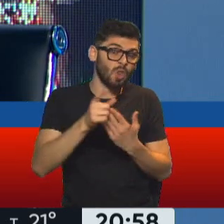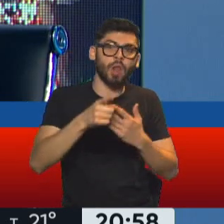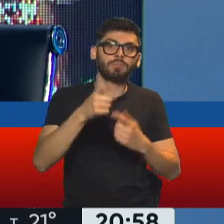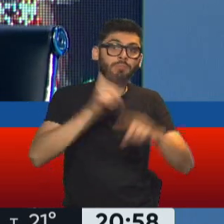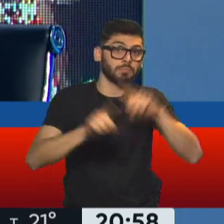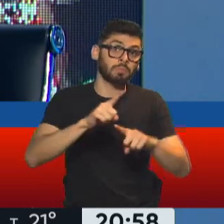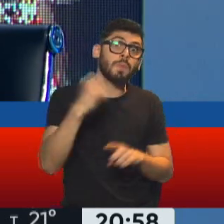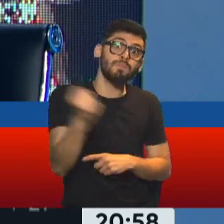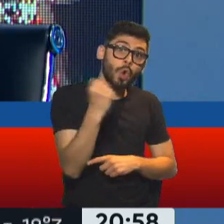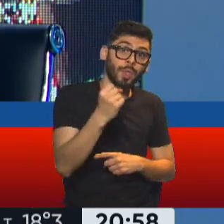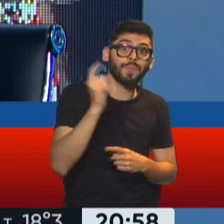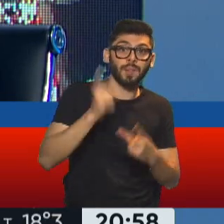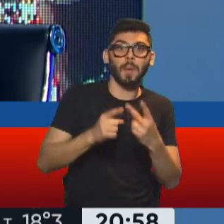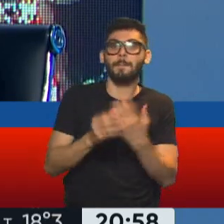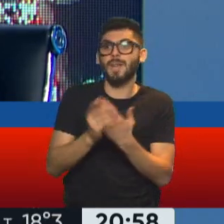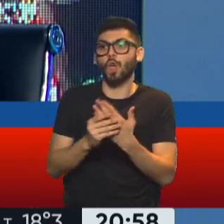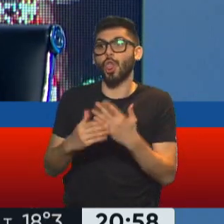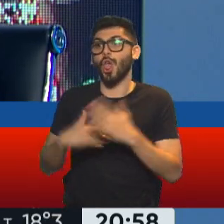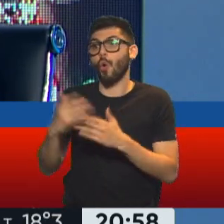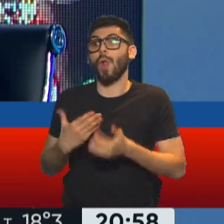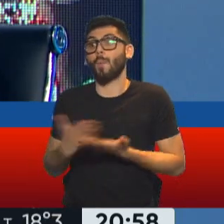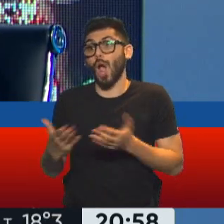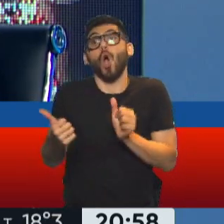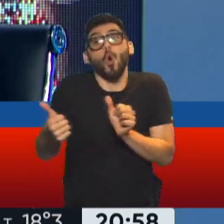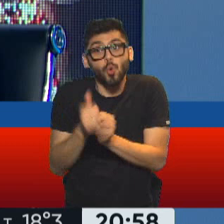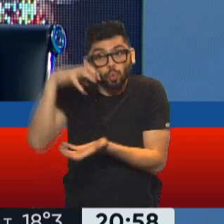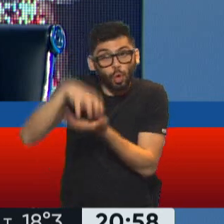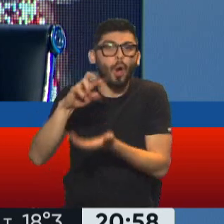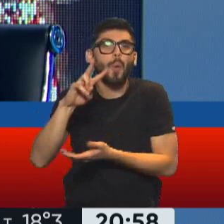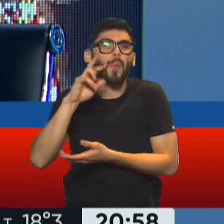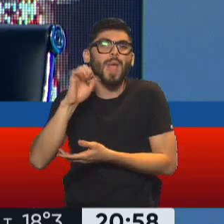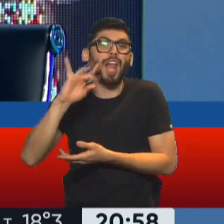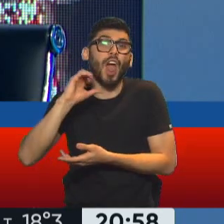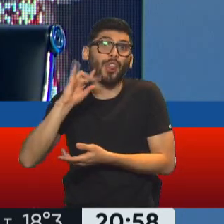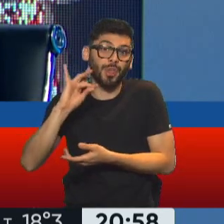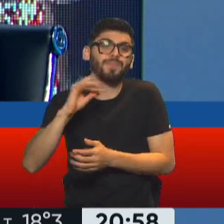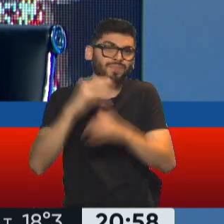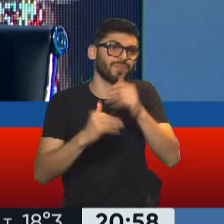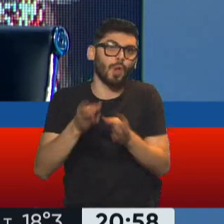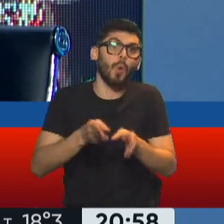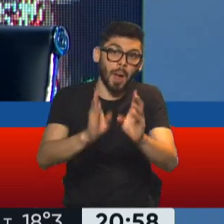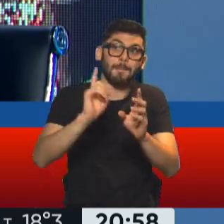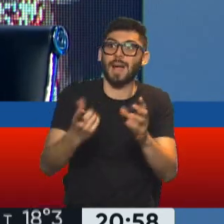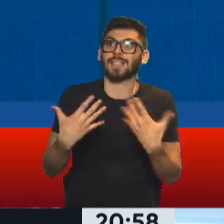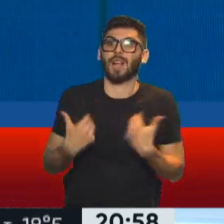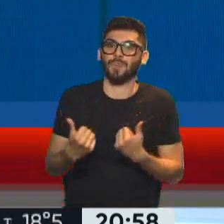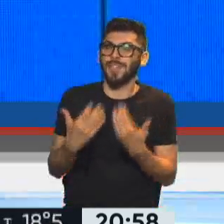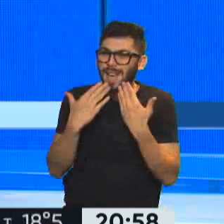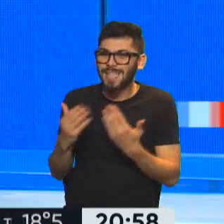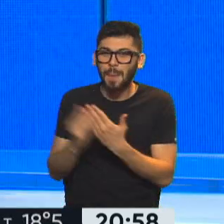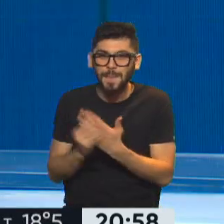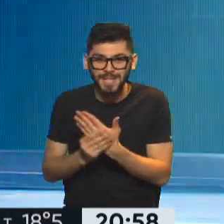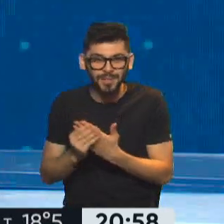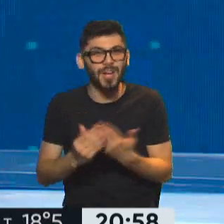muy, pero muy importante, y el Ministerio de Obra Pública con vialidad incluida, con las rutas, con las obras de saneamiento y con todo lo que estamos haciendo. Gracias, ministro, por estar